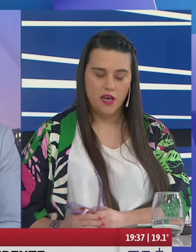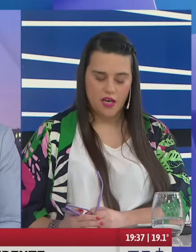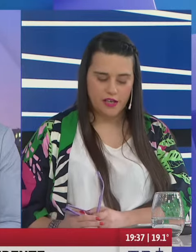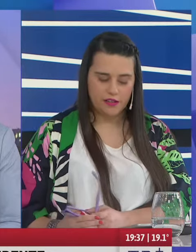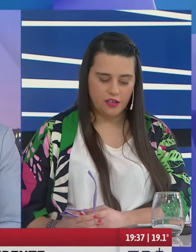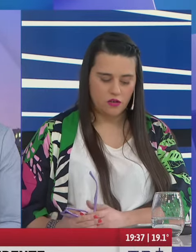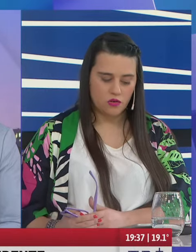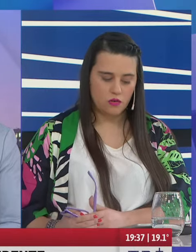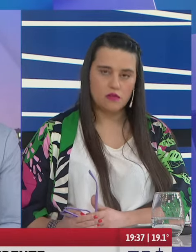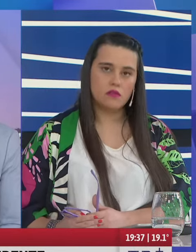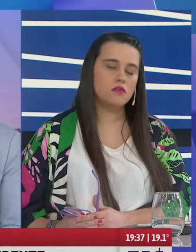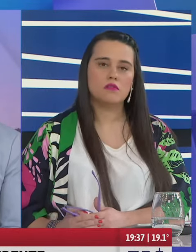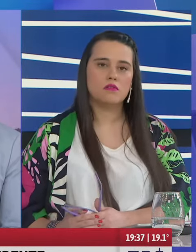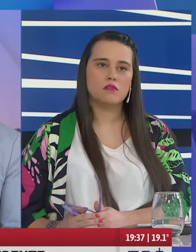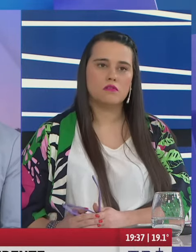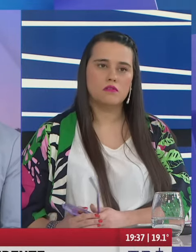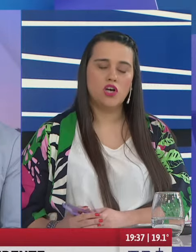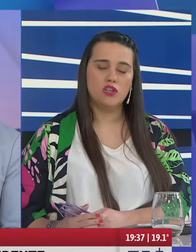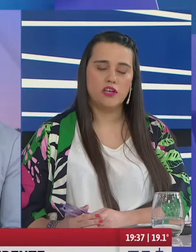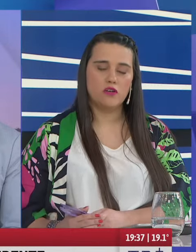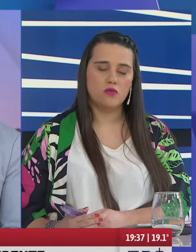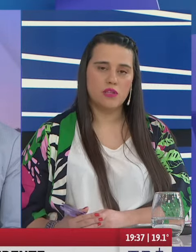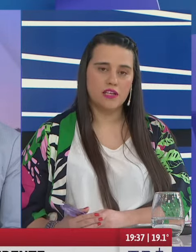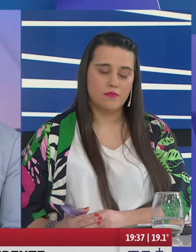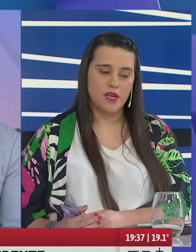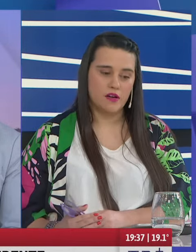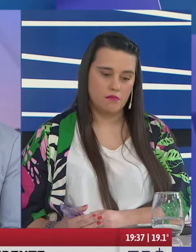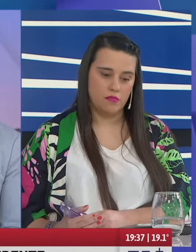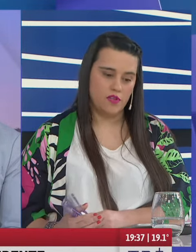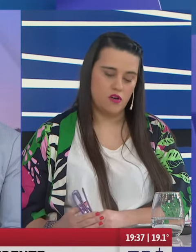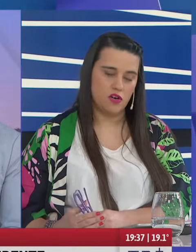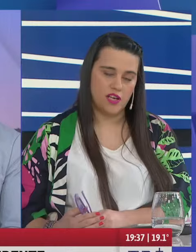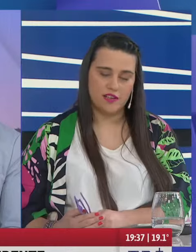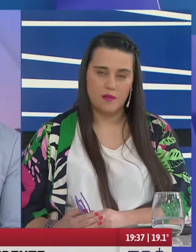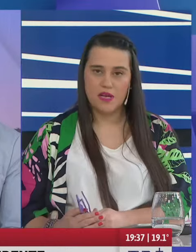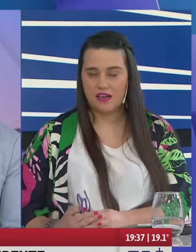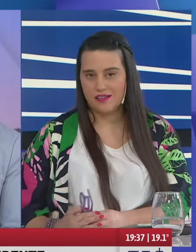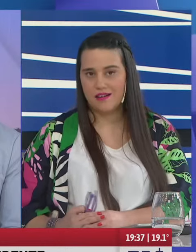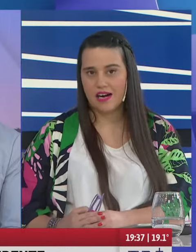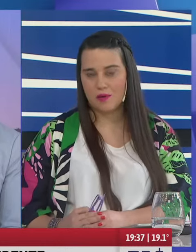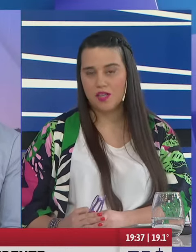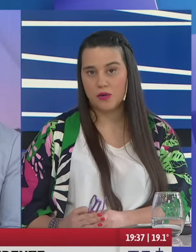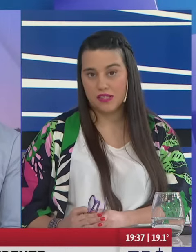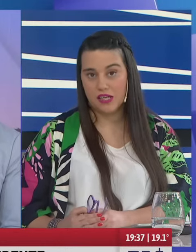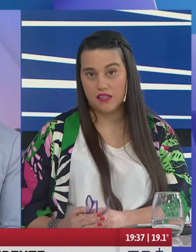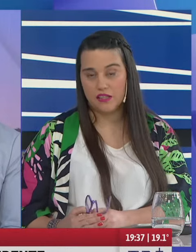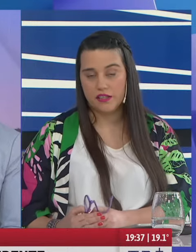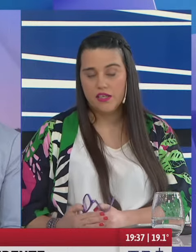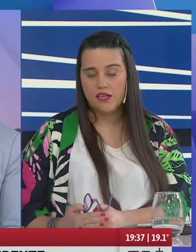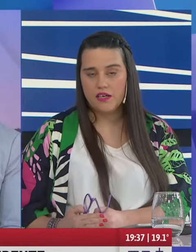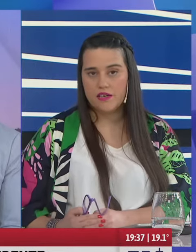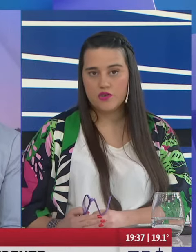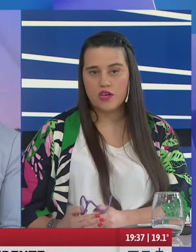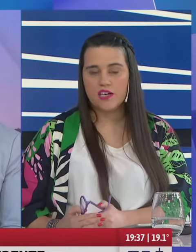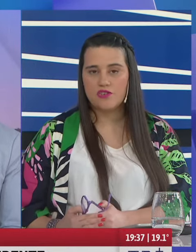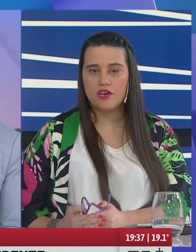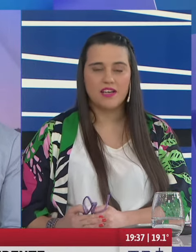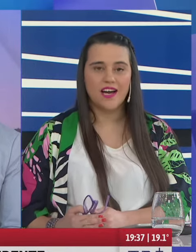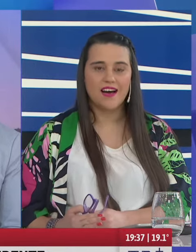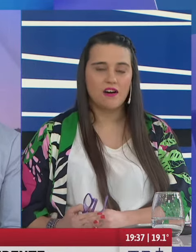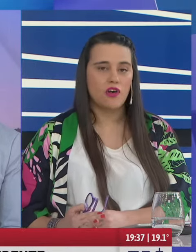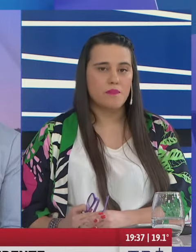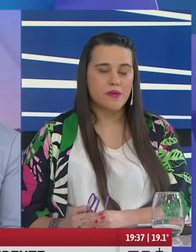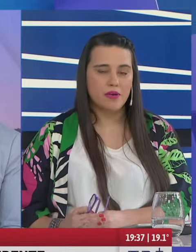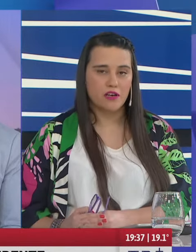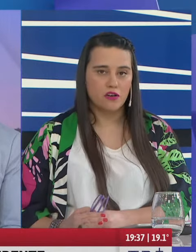Totalmente. Sí. No, te quiero consultar también, digo, quienes también la están remando bastante, son aquellos que